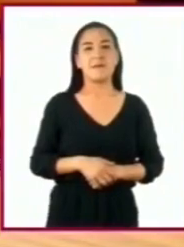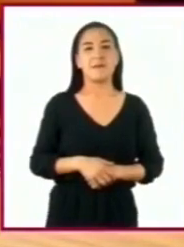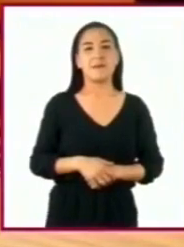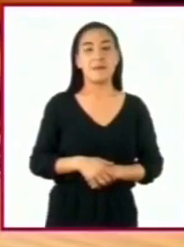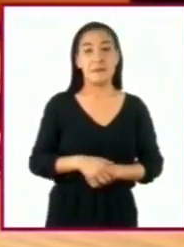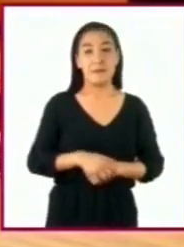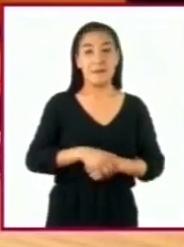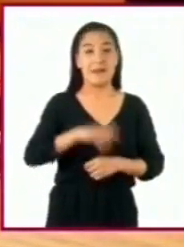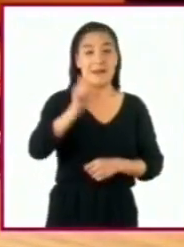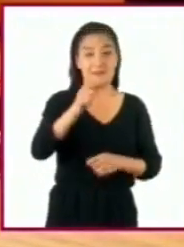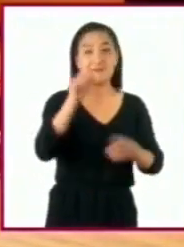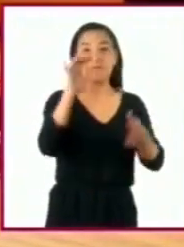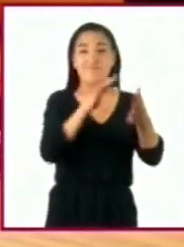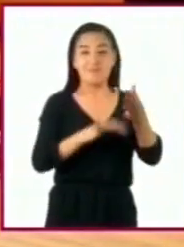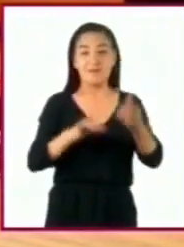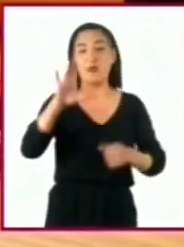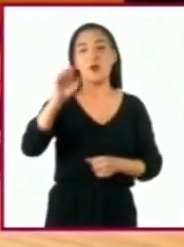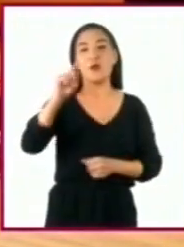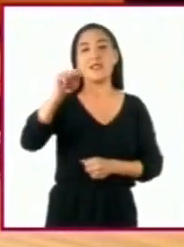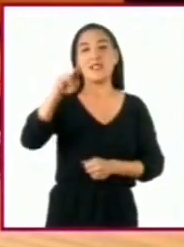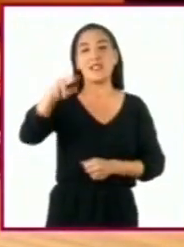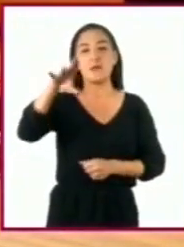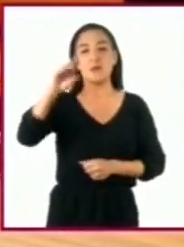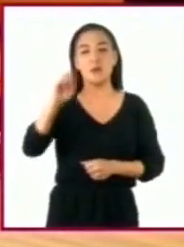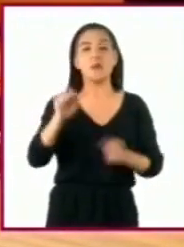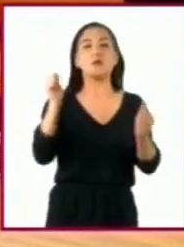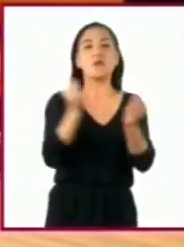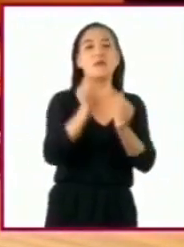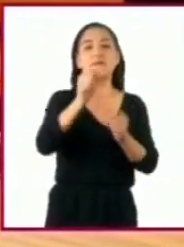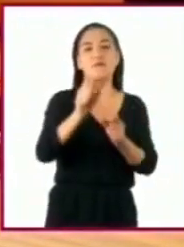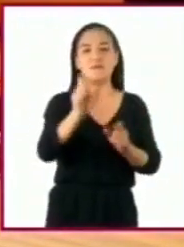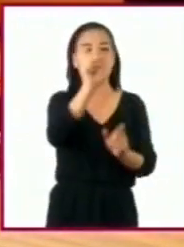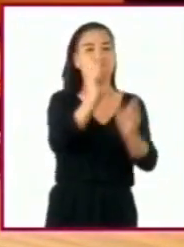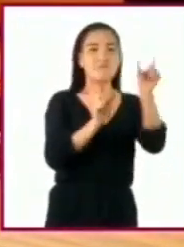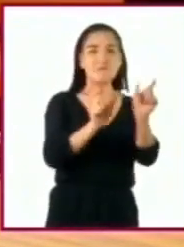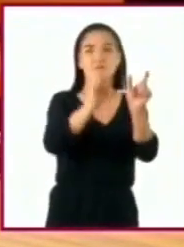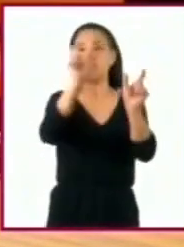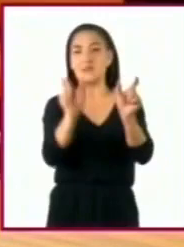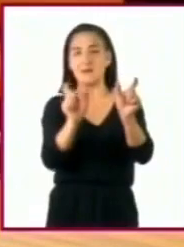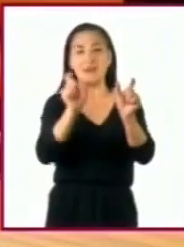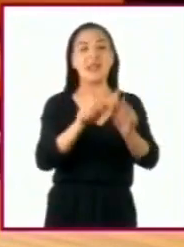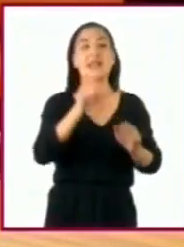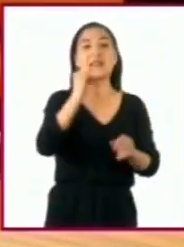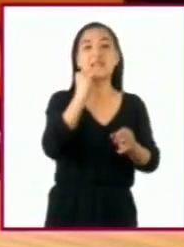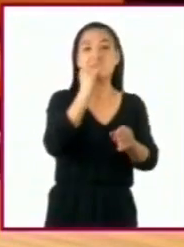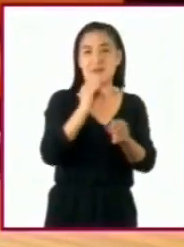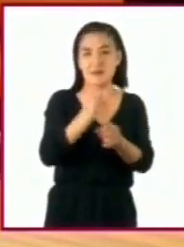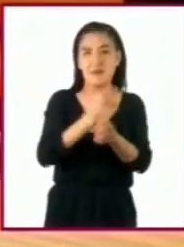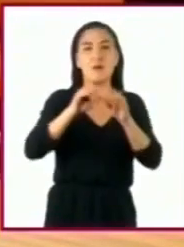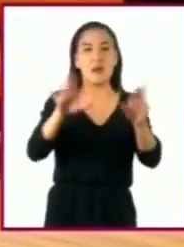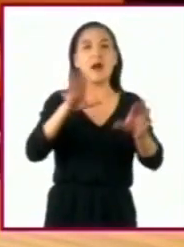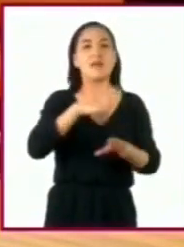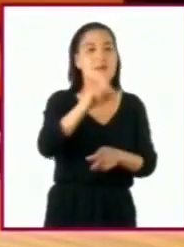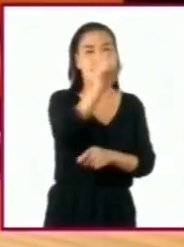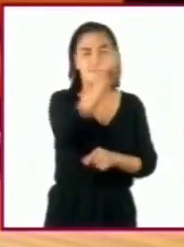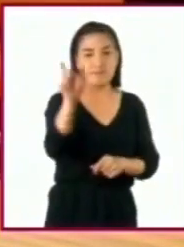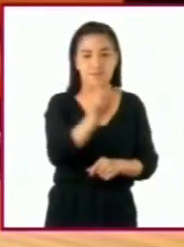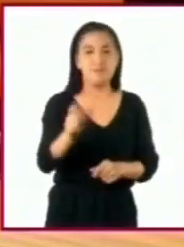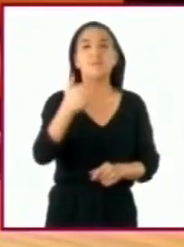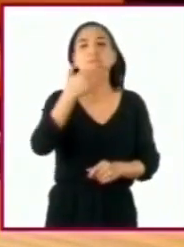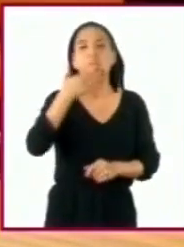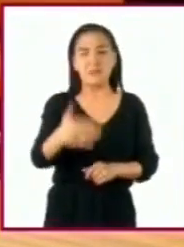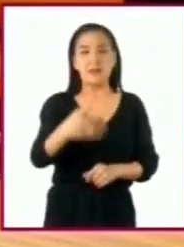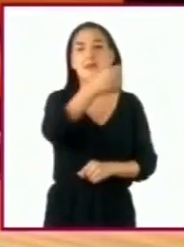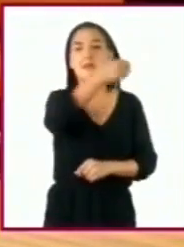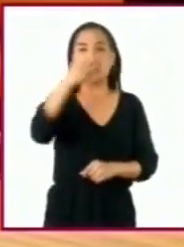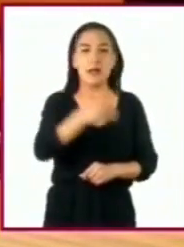Los textos continuos están formados por oraciones que se organizan en párrafos. La información es secuencial y progresiva, y se